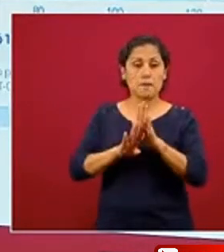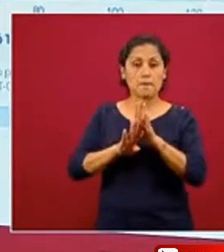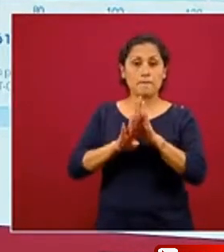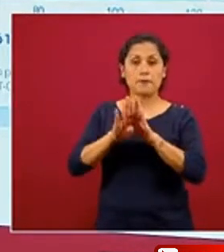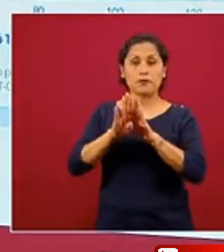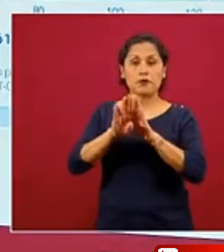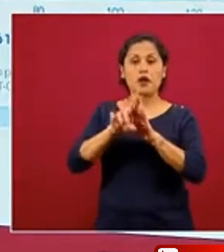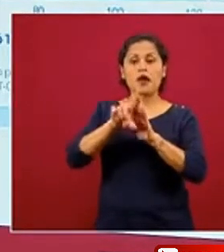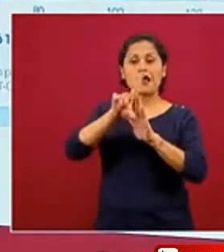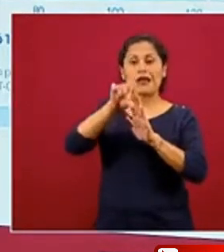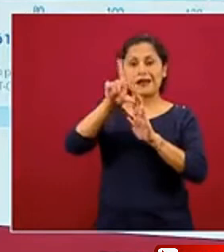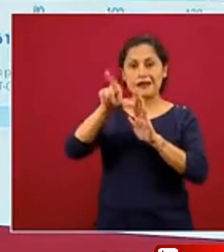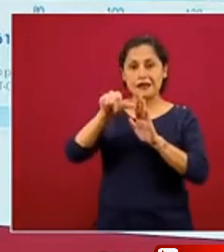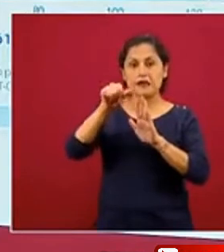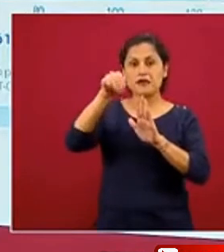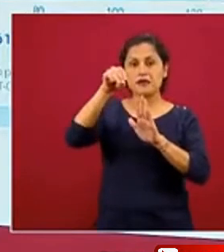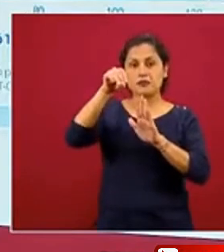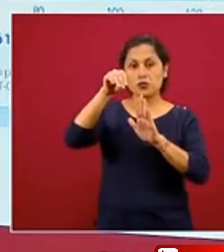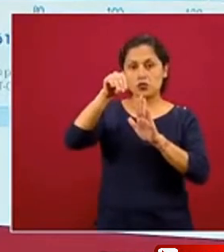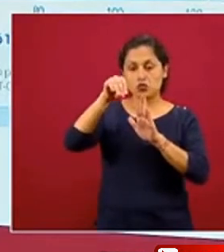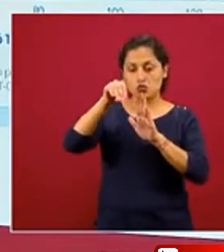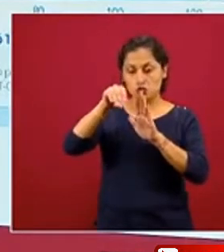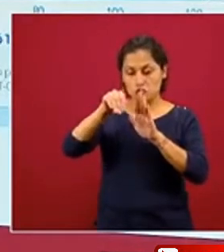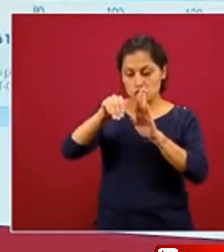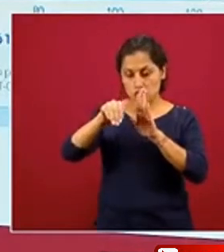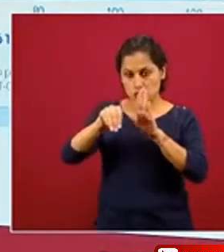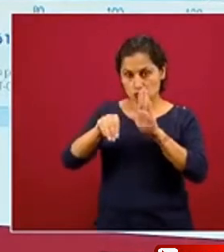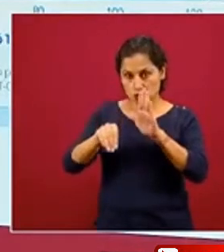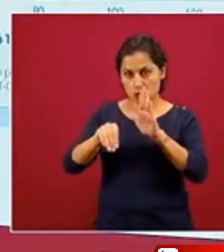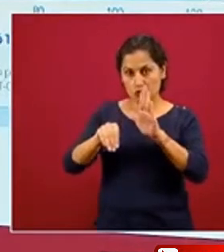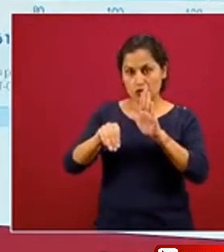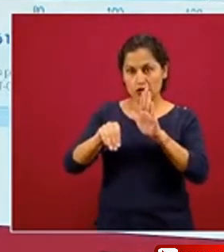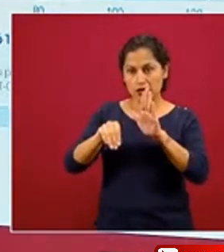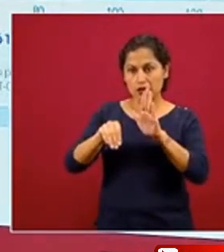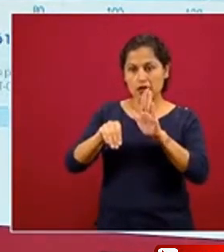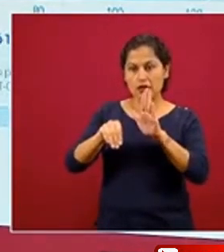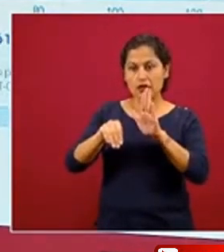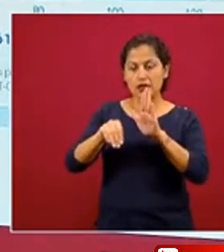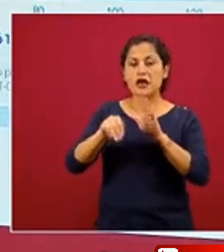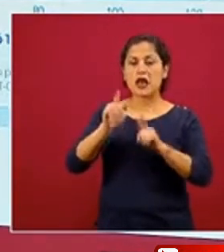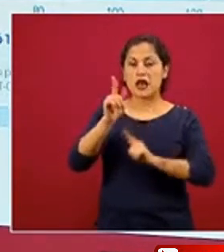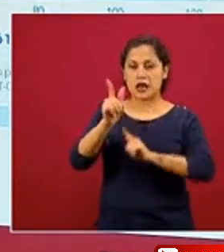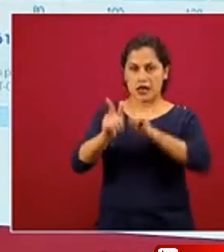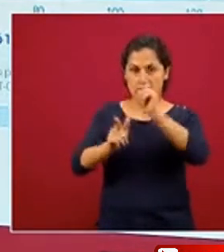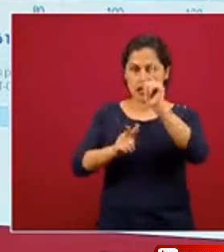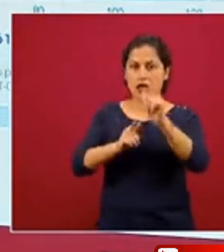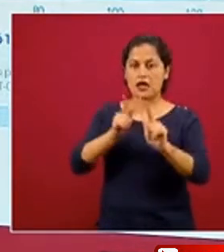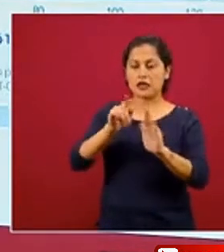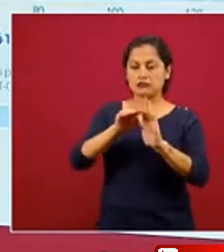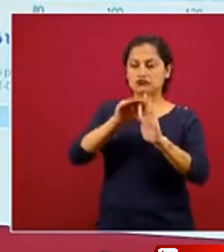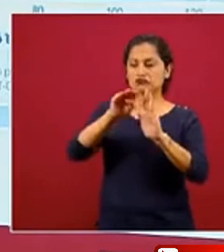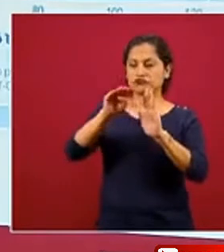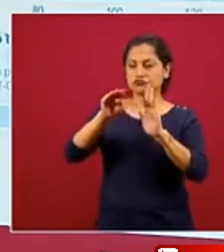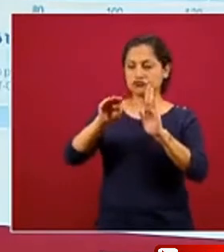empezó a descender, pero a una velocidad considerablemente menor que se expresa por la inclinación de esta